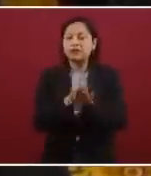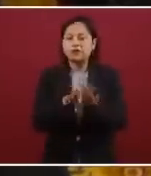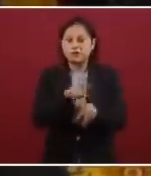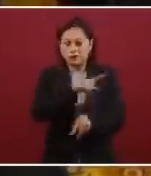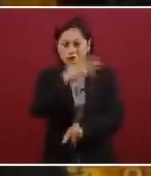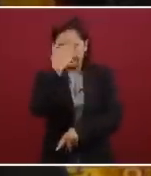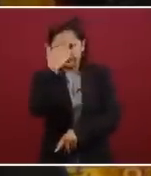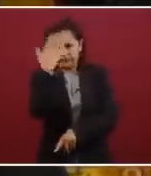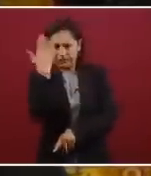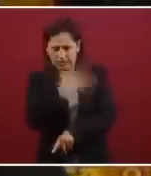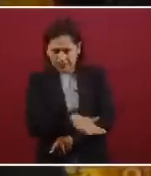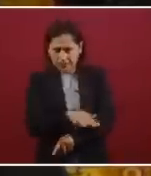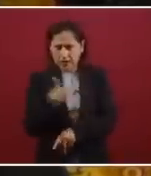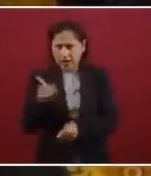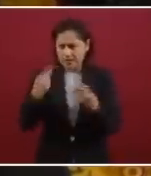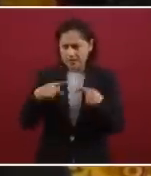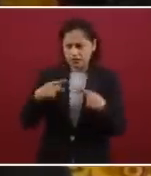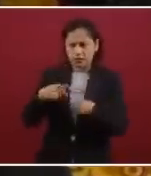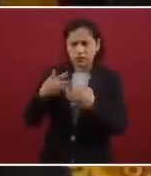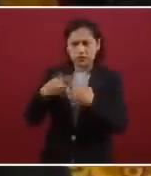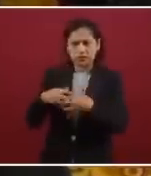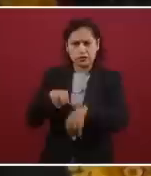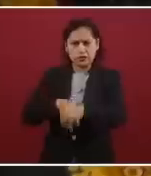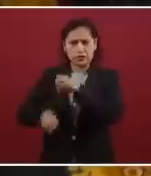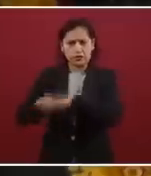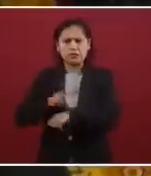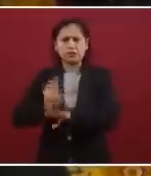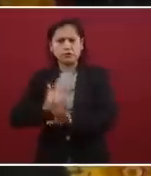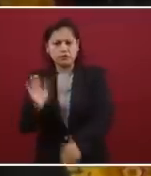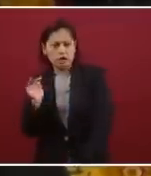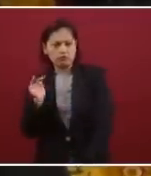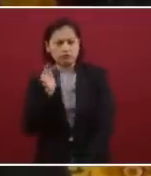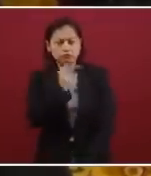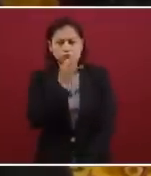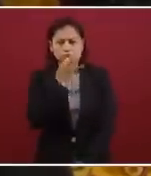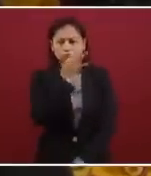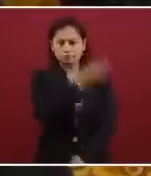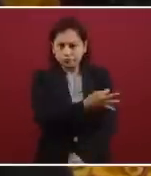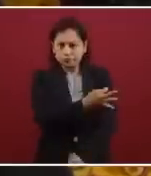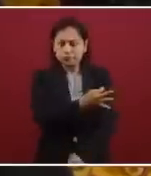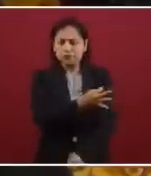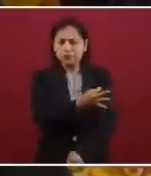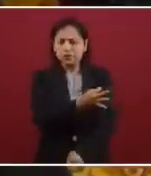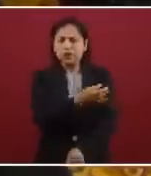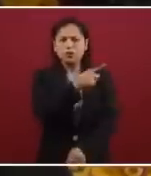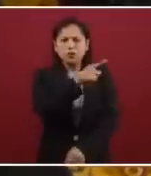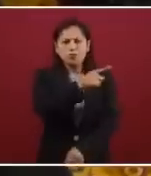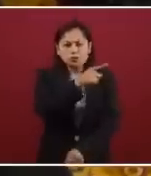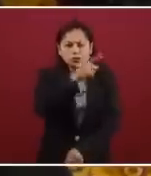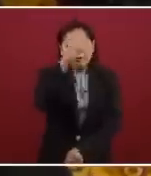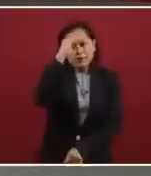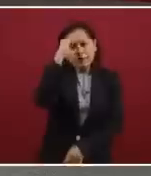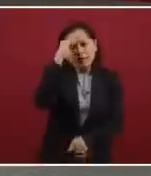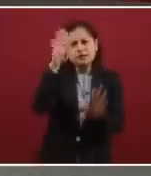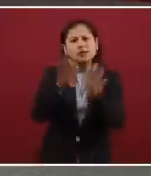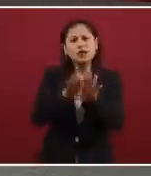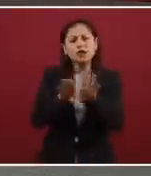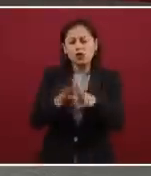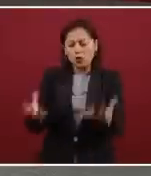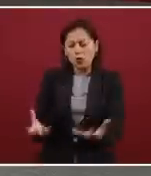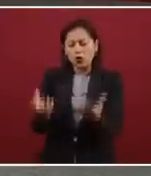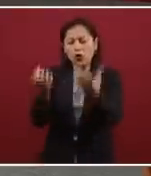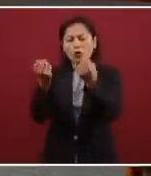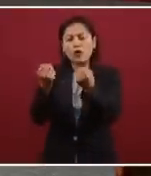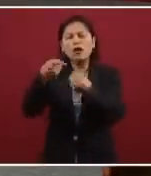han acercado al gobierno? ¿Cuál es la estrategia para ayudarlos y para recuperar este sector que, como usted, como le he comentado, es